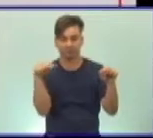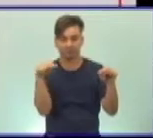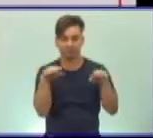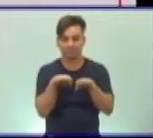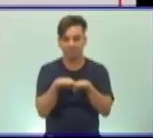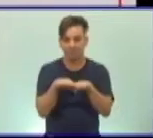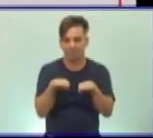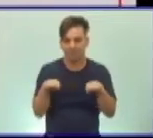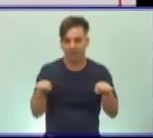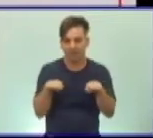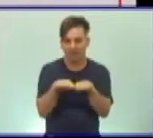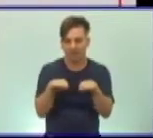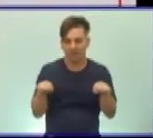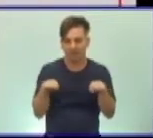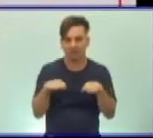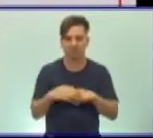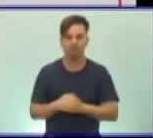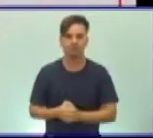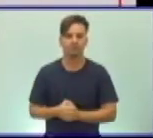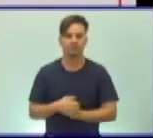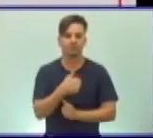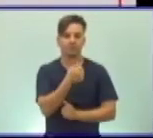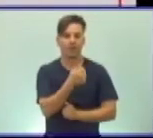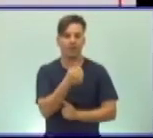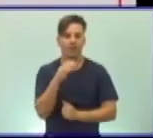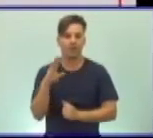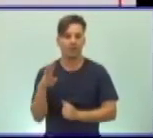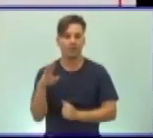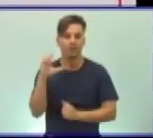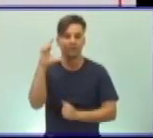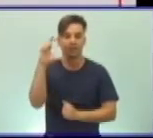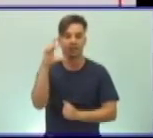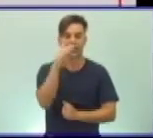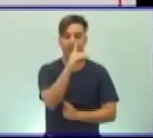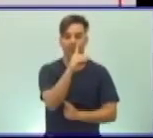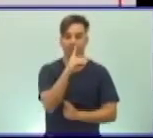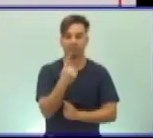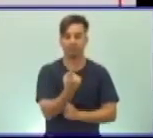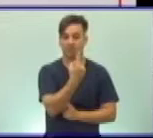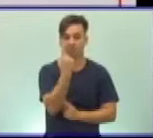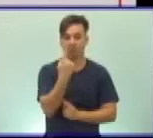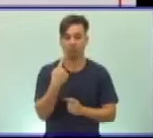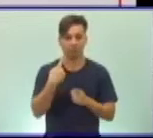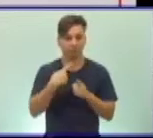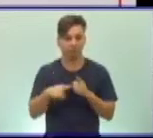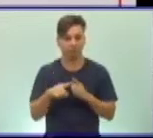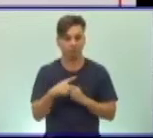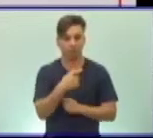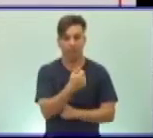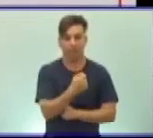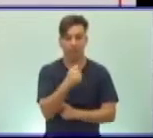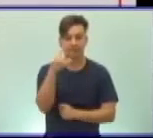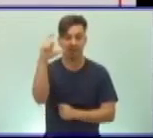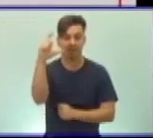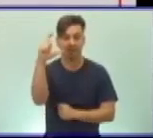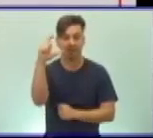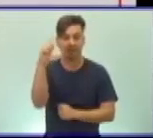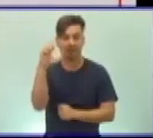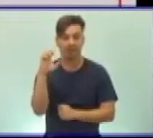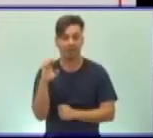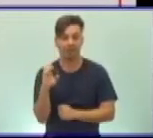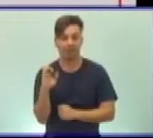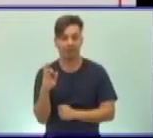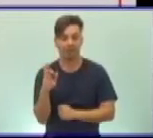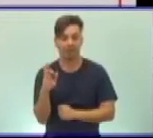ABCD para el primer trapecio y AC y EF para el segundo. Nos dicen además que E pertenece al